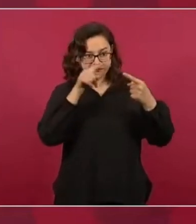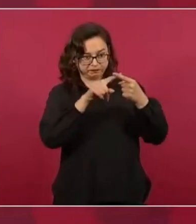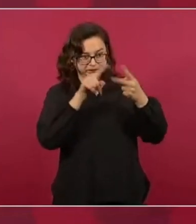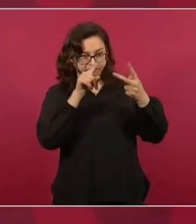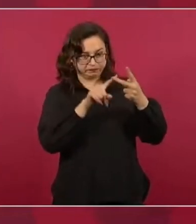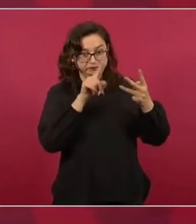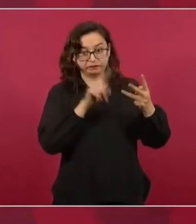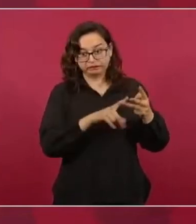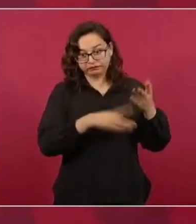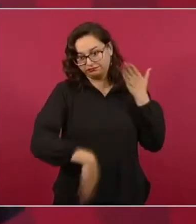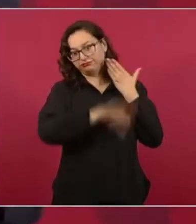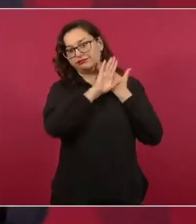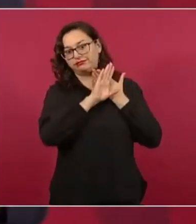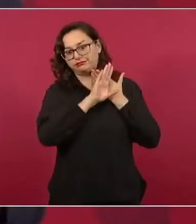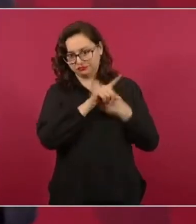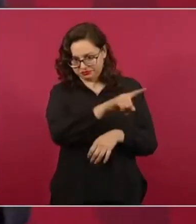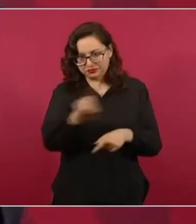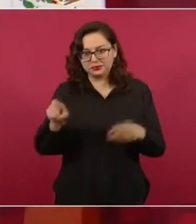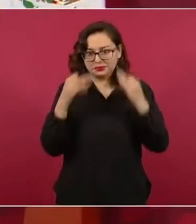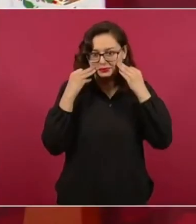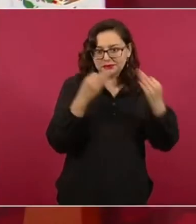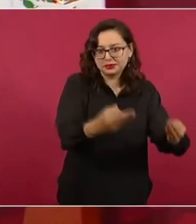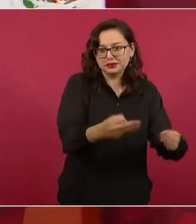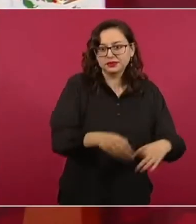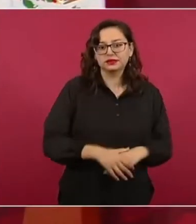lo que va a resultar. Por eso me da mucho gusto,